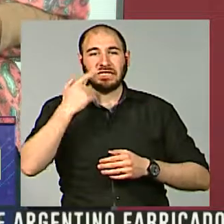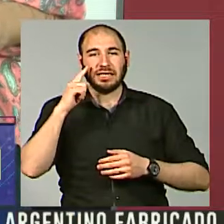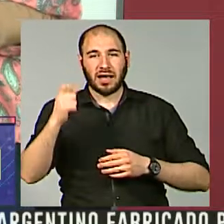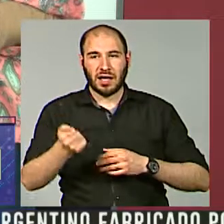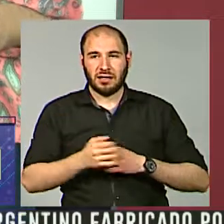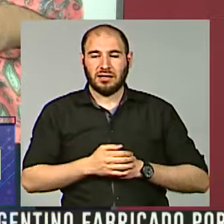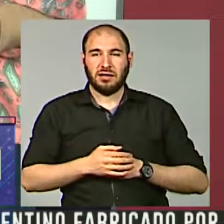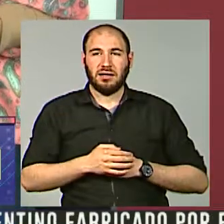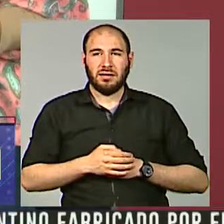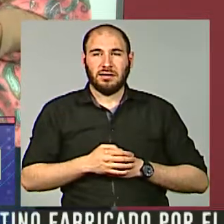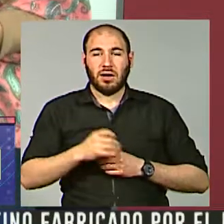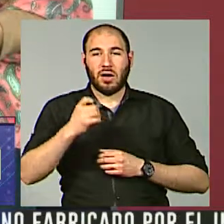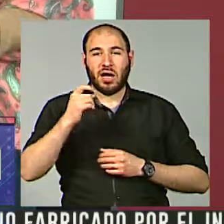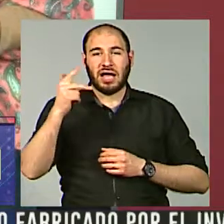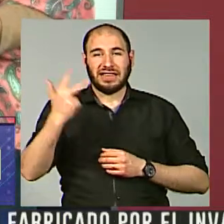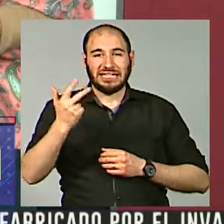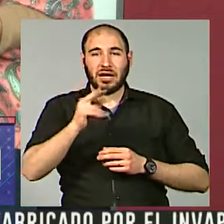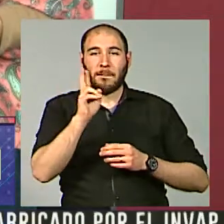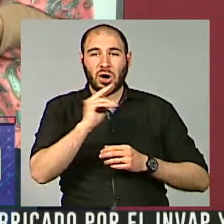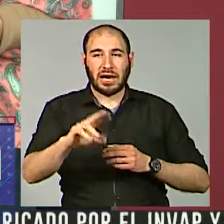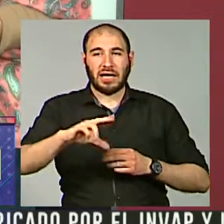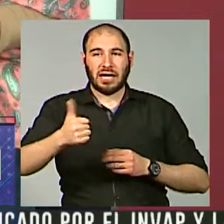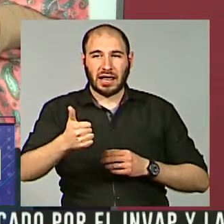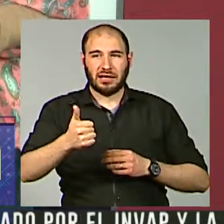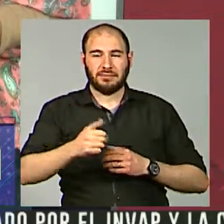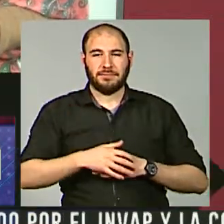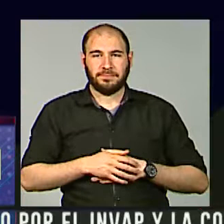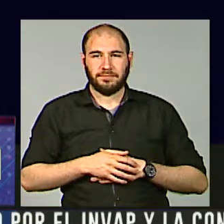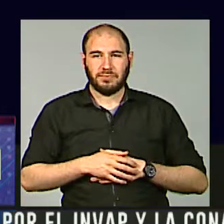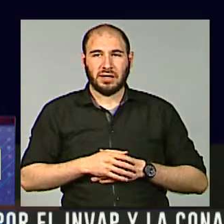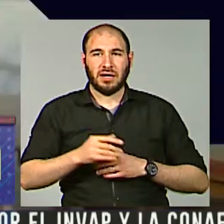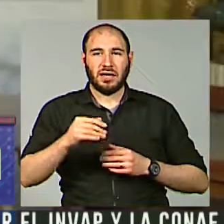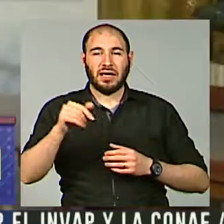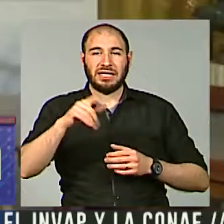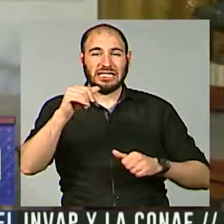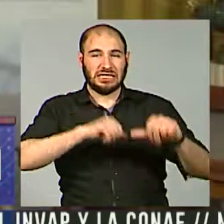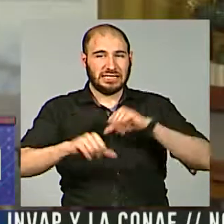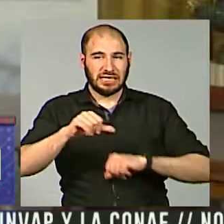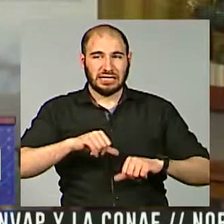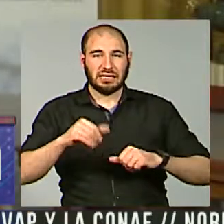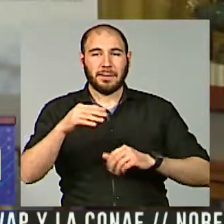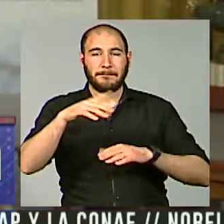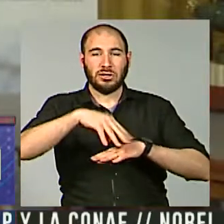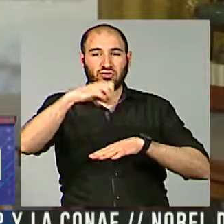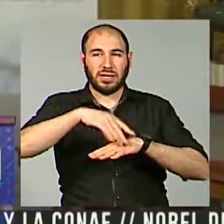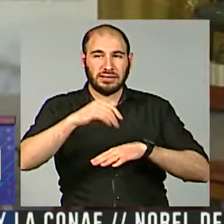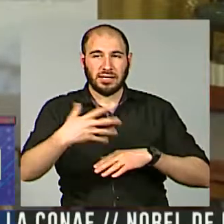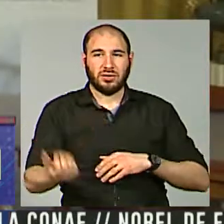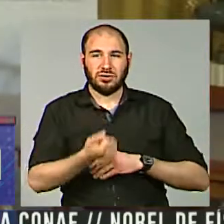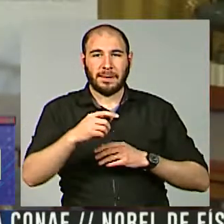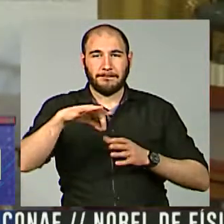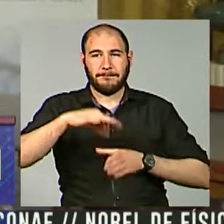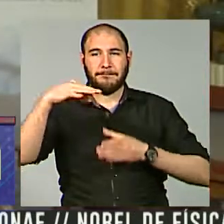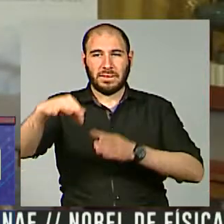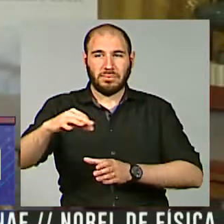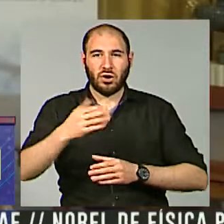Donna Strickland es la tercera mujer en ganar el galardón. La Real Academia de Ciencias de Suecia ha concedido el premio